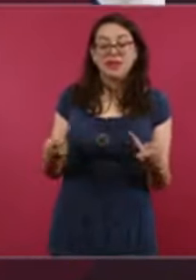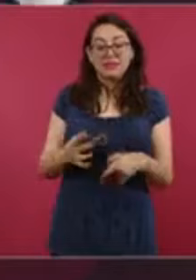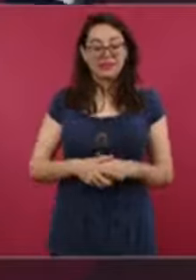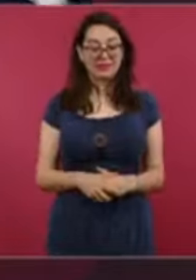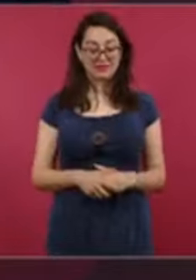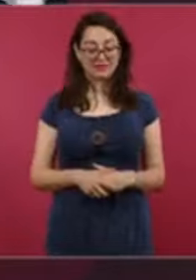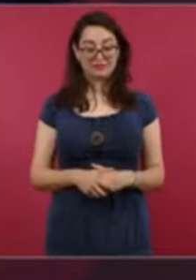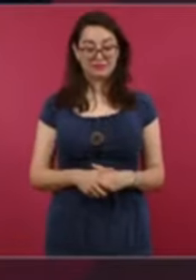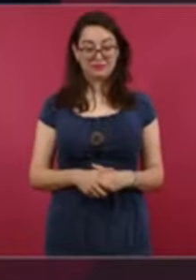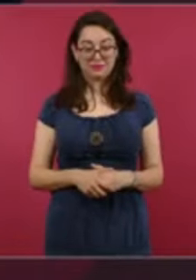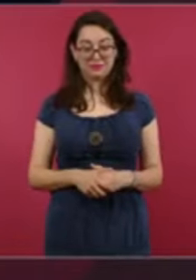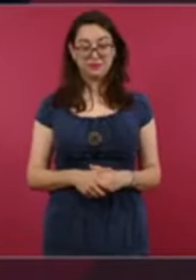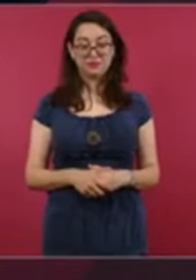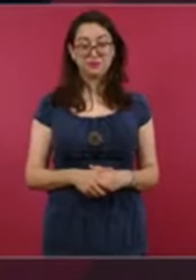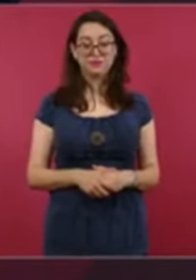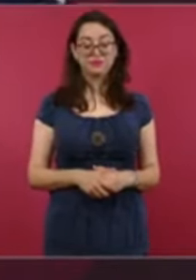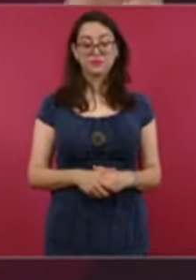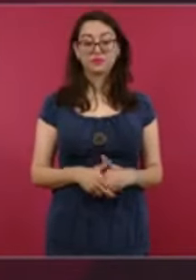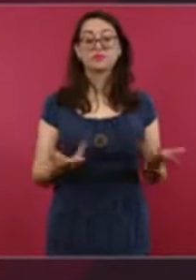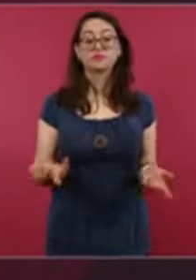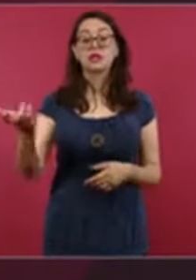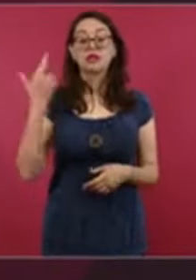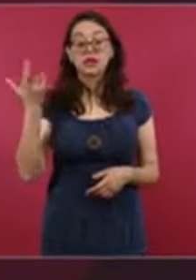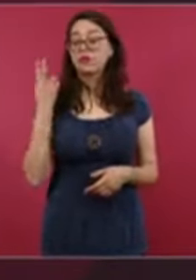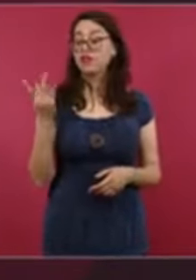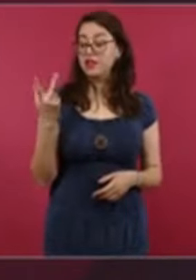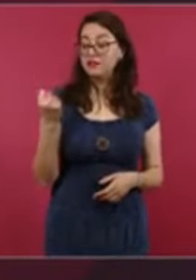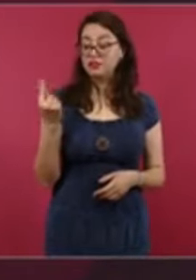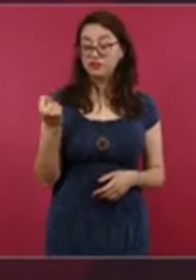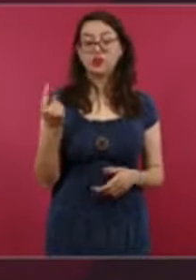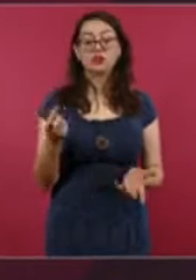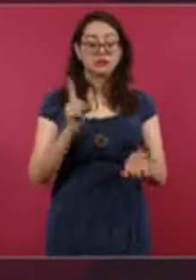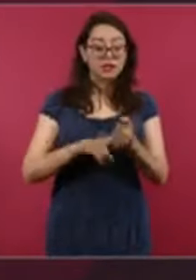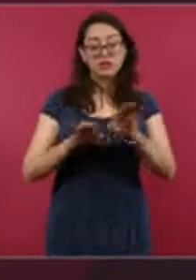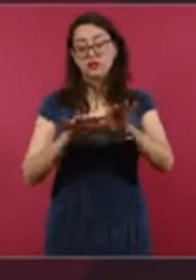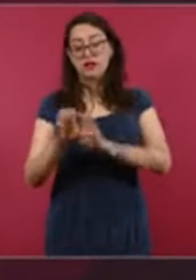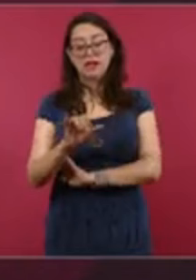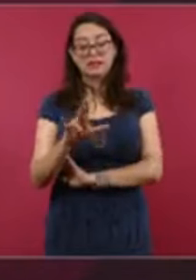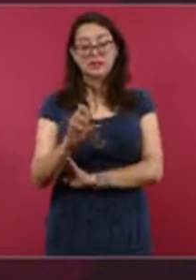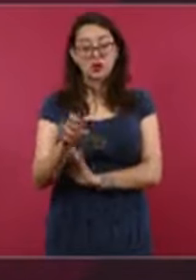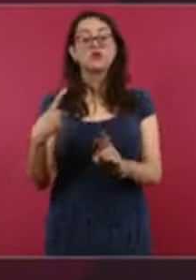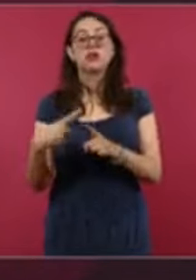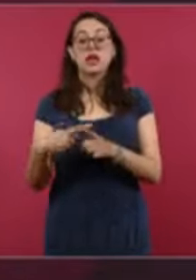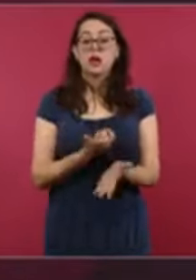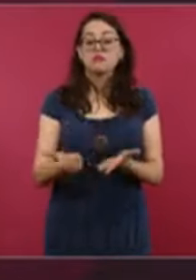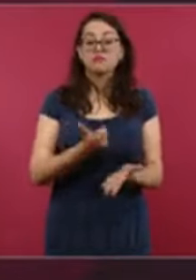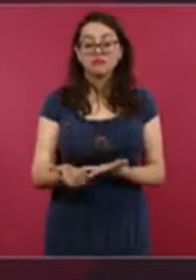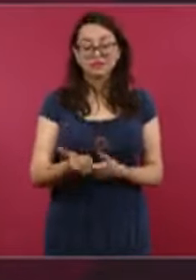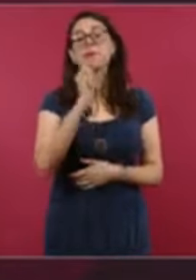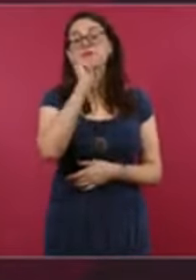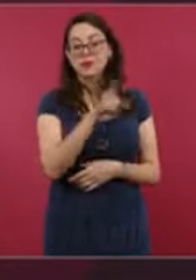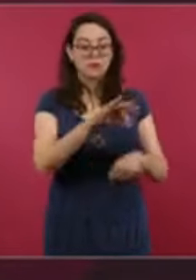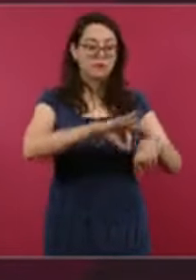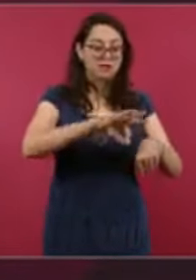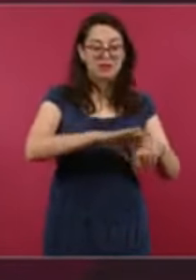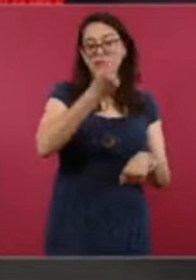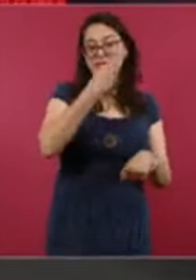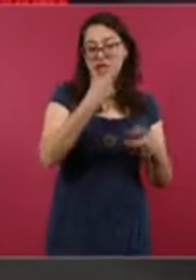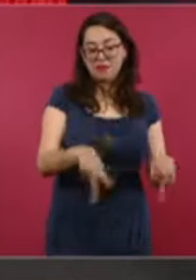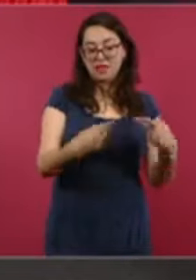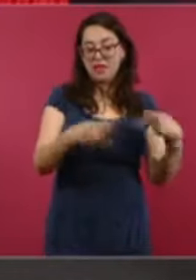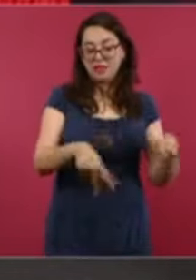¿Quiénes patrocinan los programas de radio, de televisión de Ciro Gómez Leiva? Vendedores de medicamentos, constructores